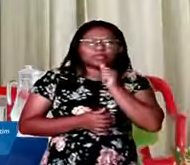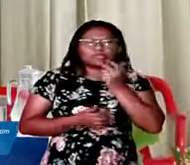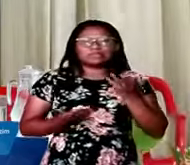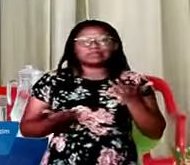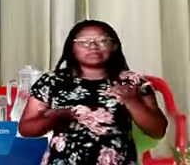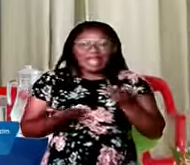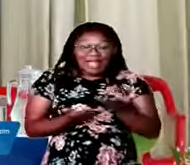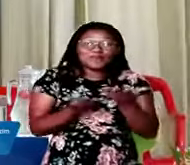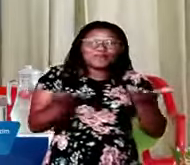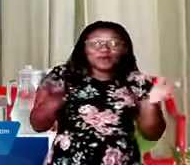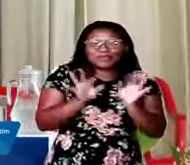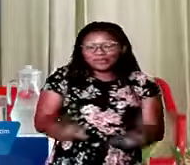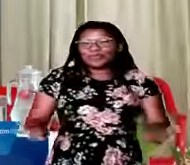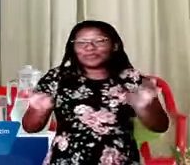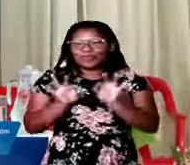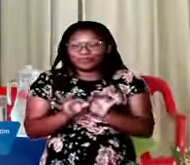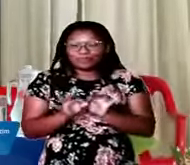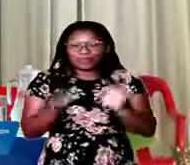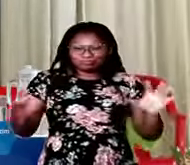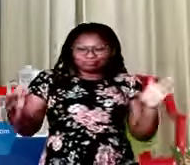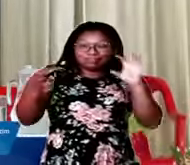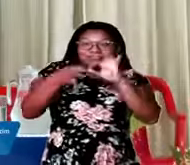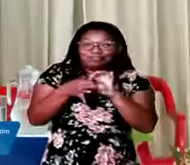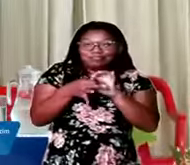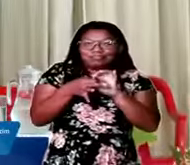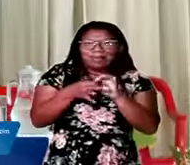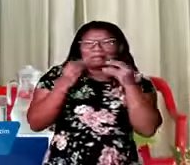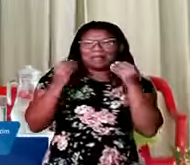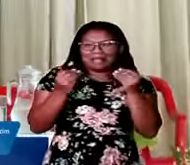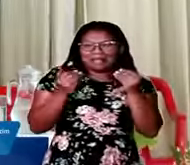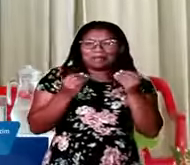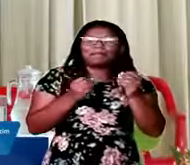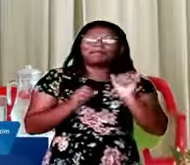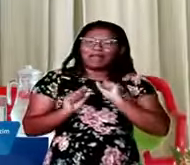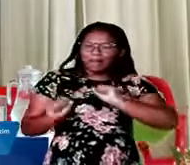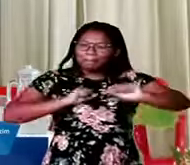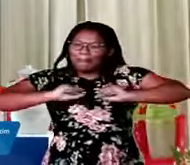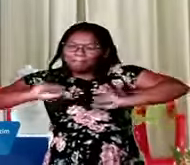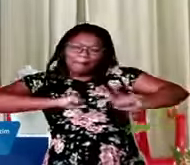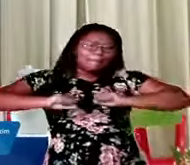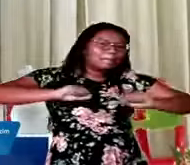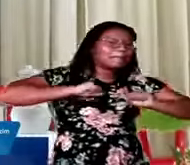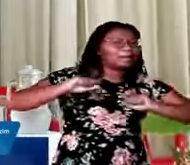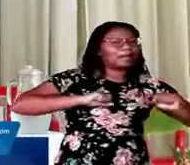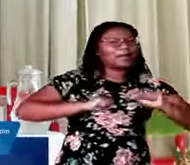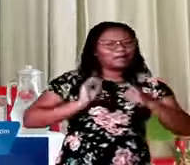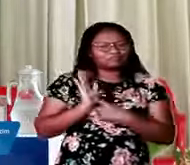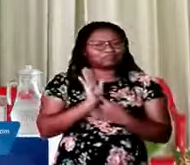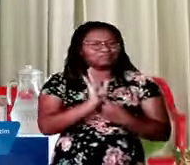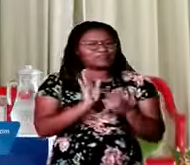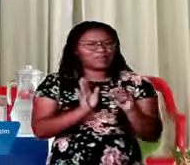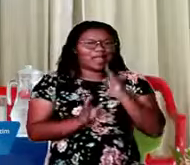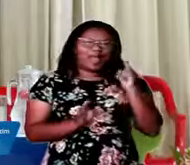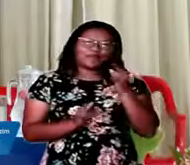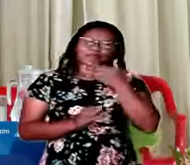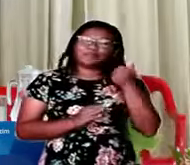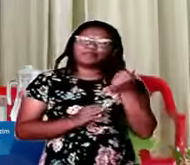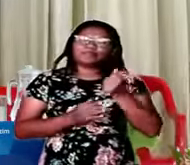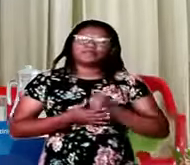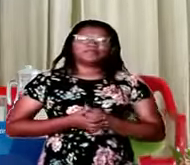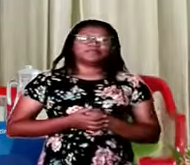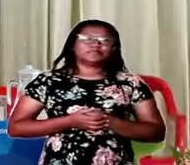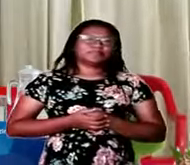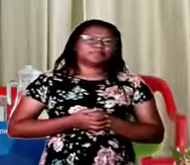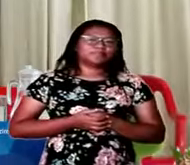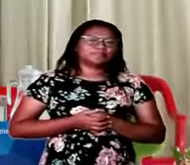necesarias, todo un ensamblaje para que pueda cumplir una función o dar un resultado.